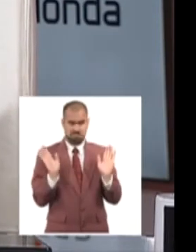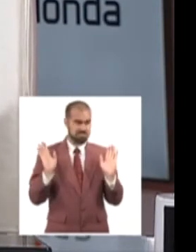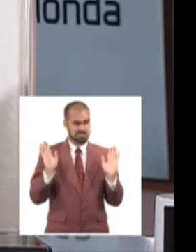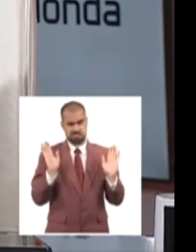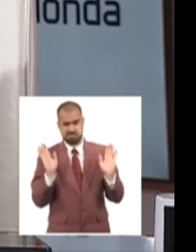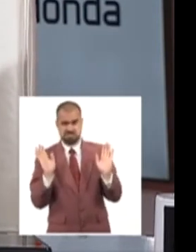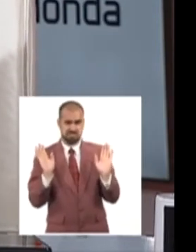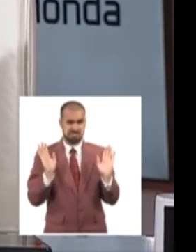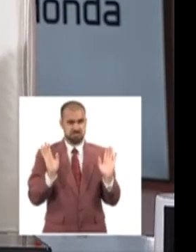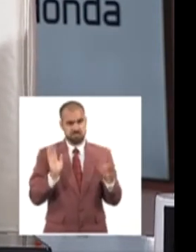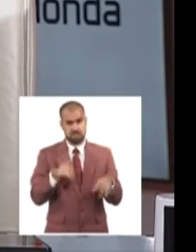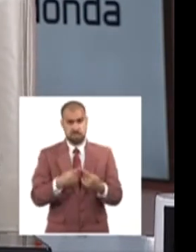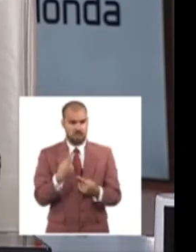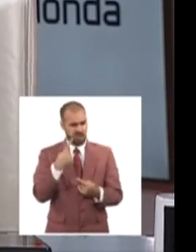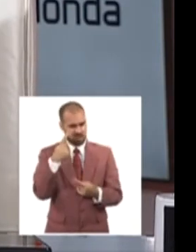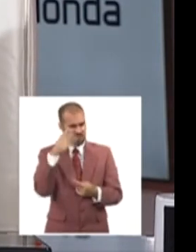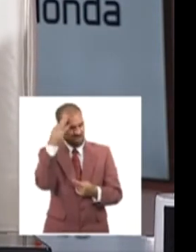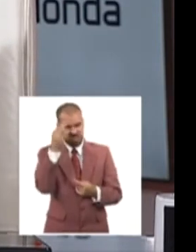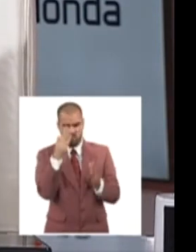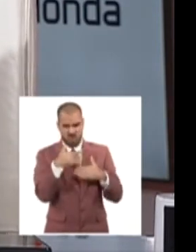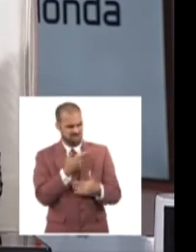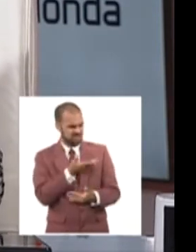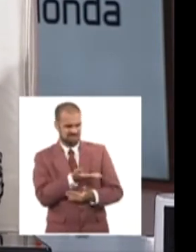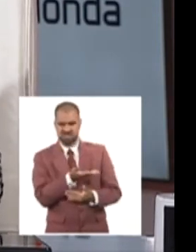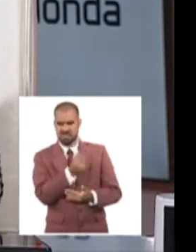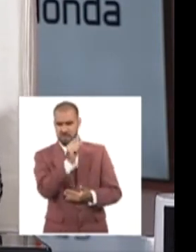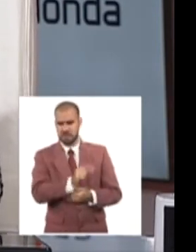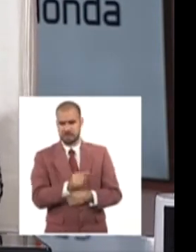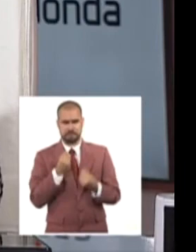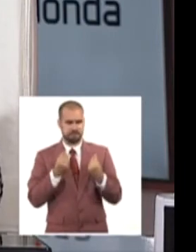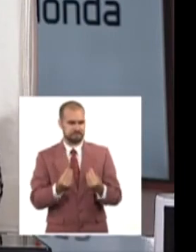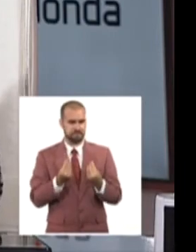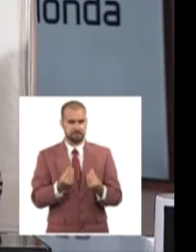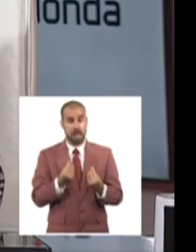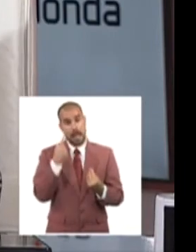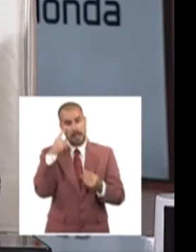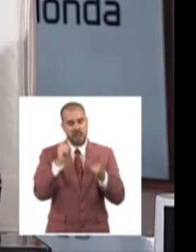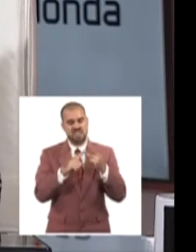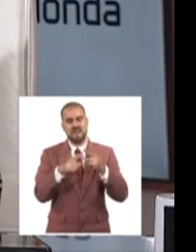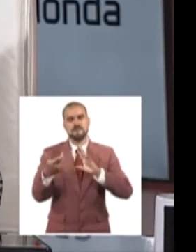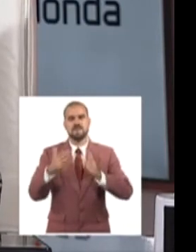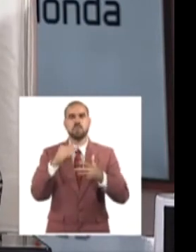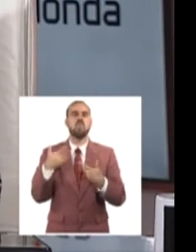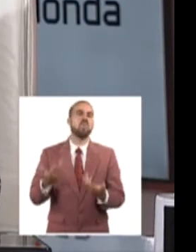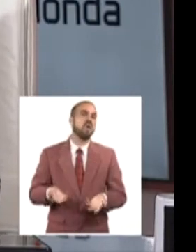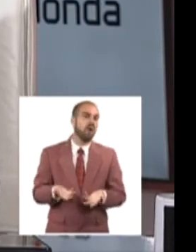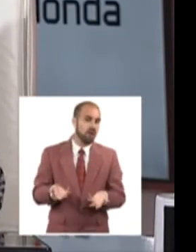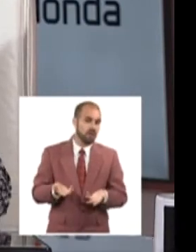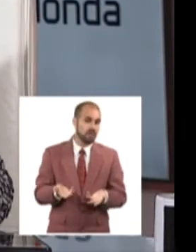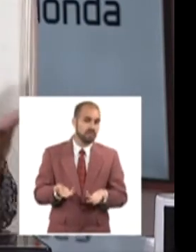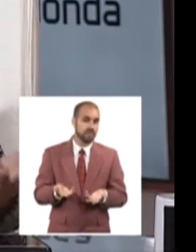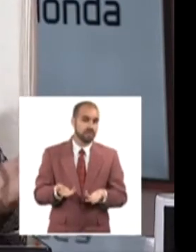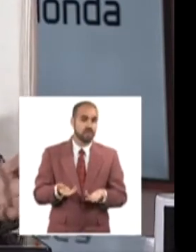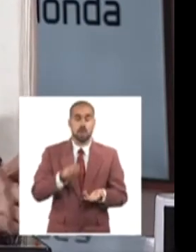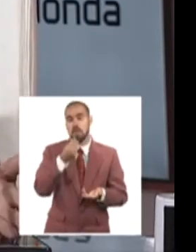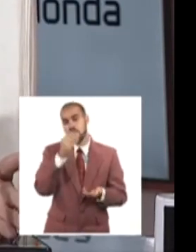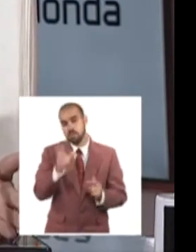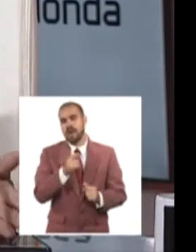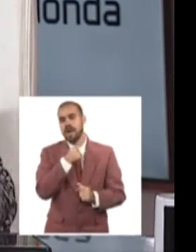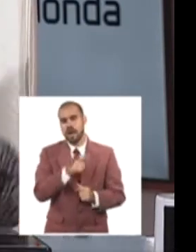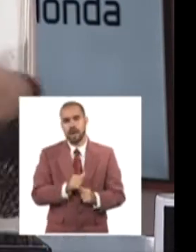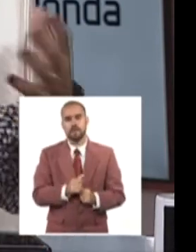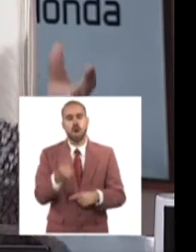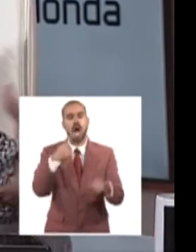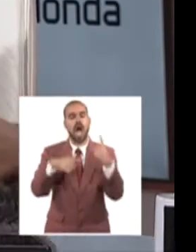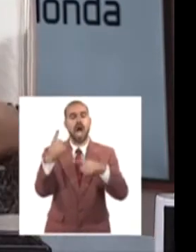vota por una persona 6 entonces están buscando una tercera orilla una tercera vía pudiera ser alguien del centro